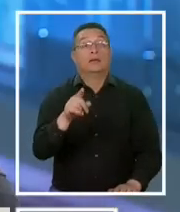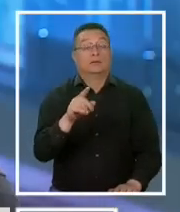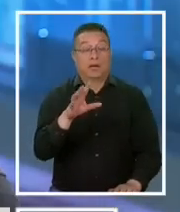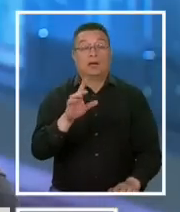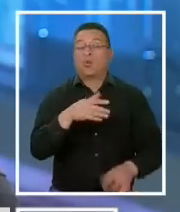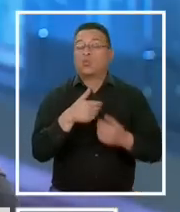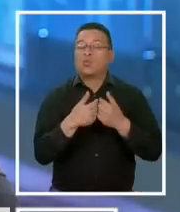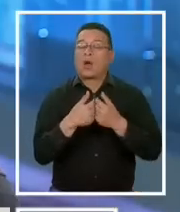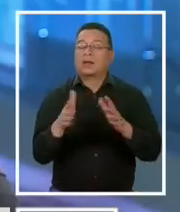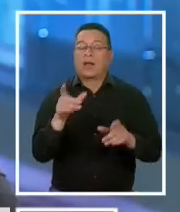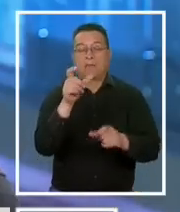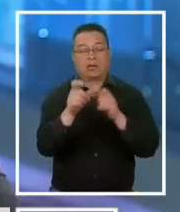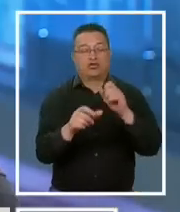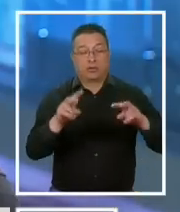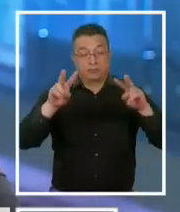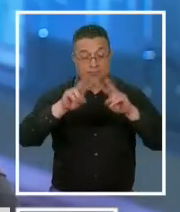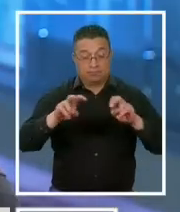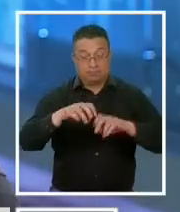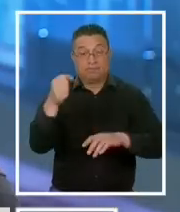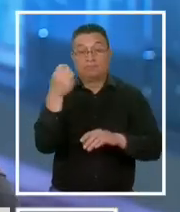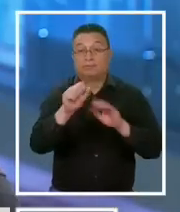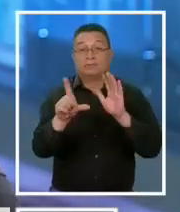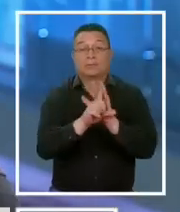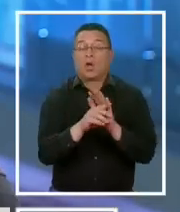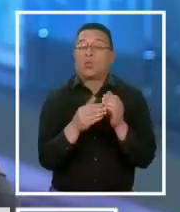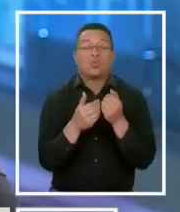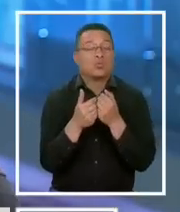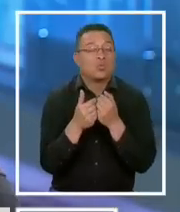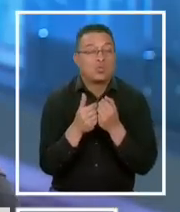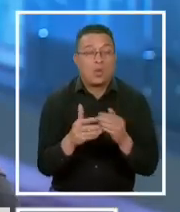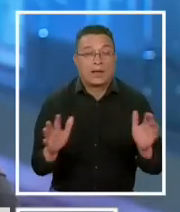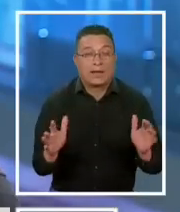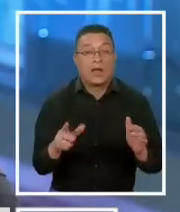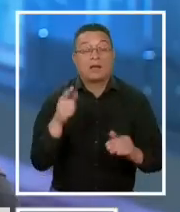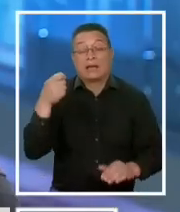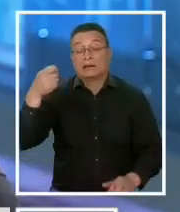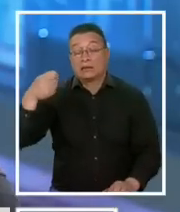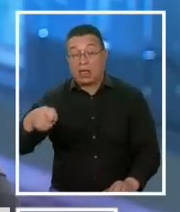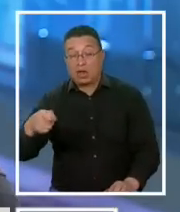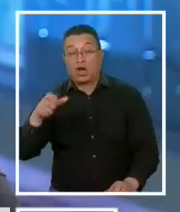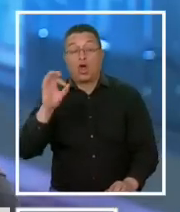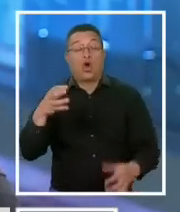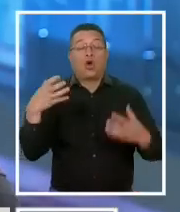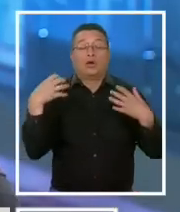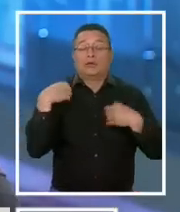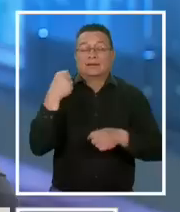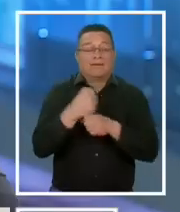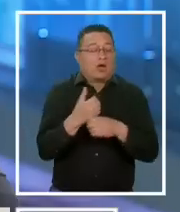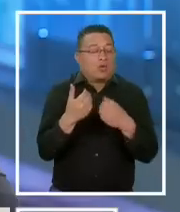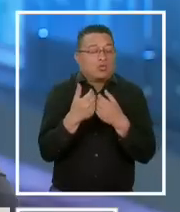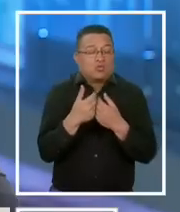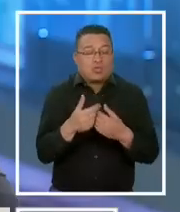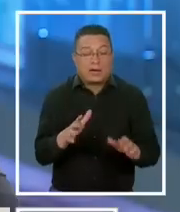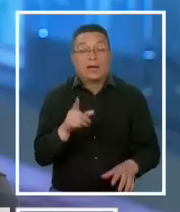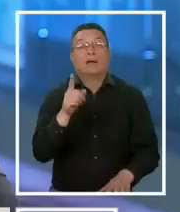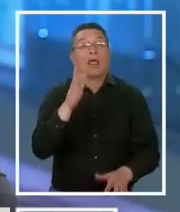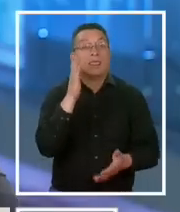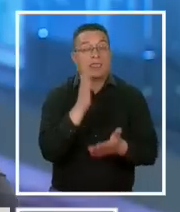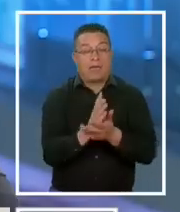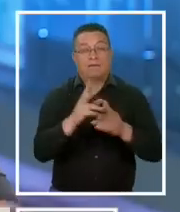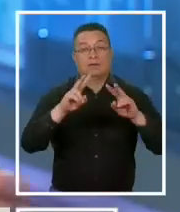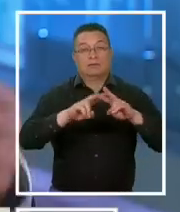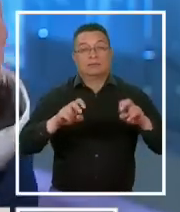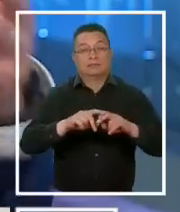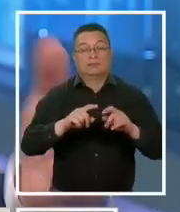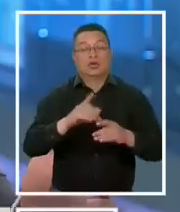tiene que investigar a cualquier persona que aparezca involucrada en un delito sea quien sea por lo tanto sean senadores o el cargo que tengan el Ministerio Público tiene que